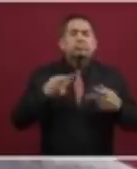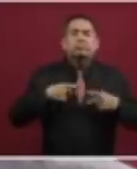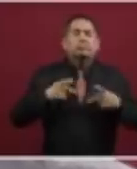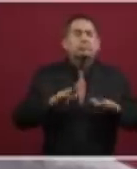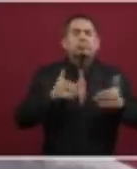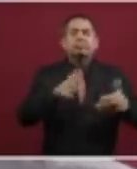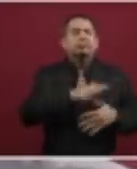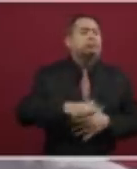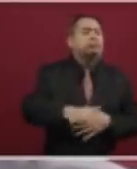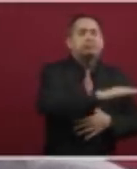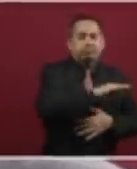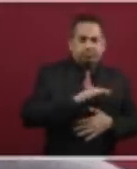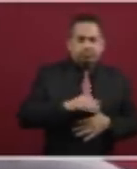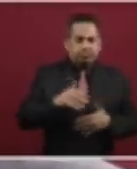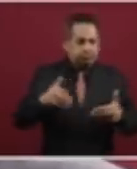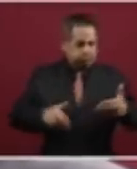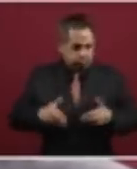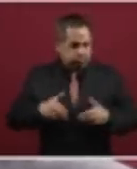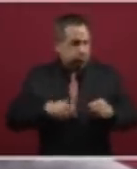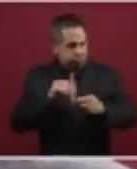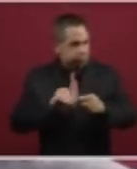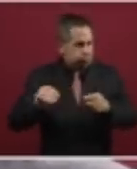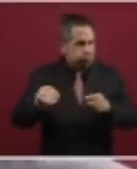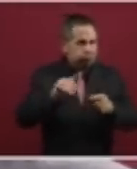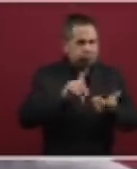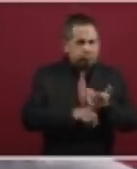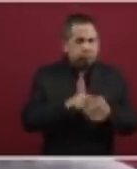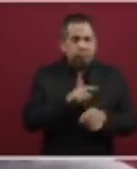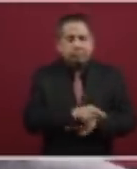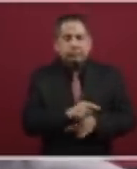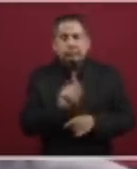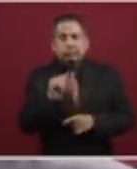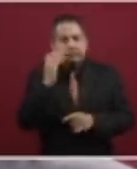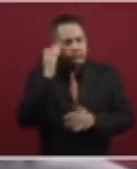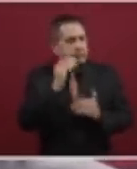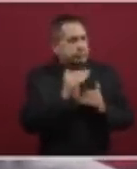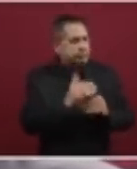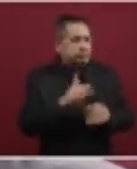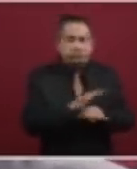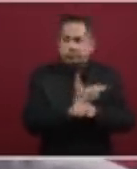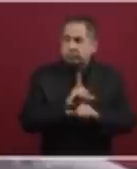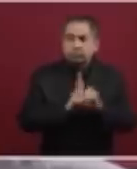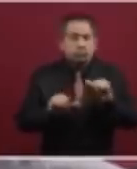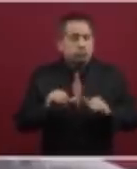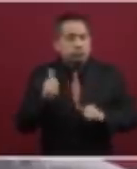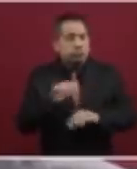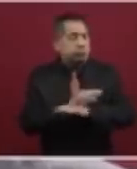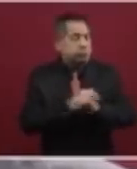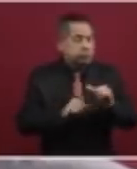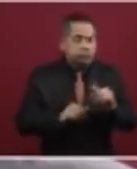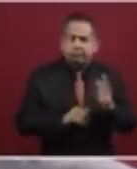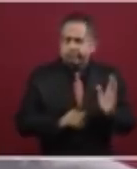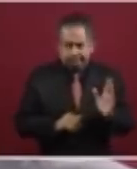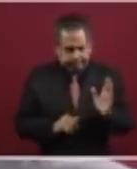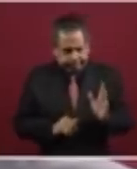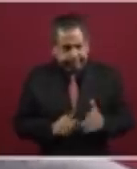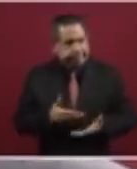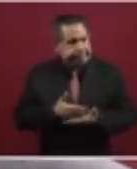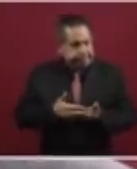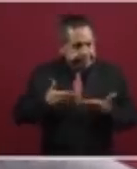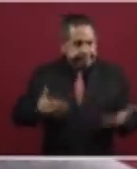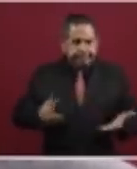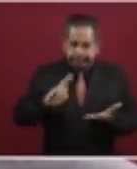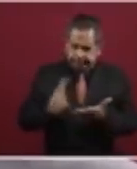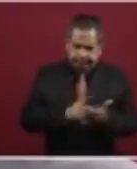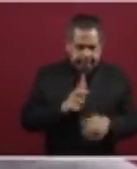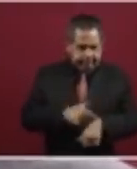de México, y que tienen muy corto tiempo de programación porque hay una gran demanda de estos espacios, y la idea es